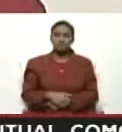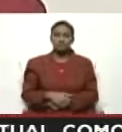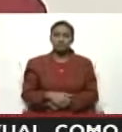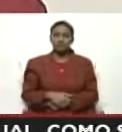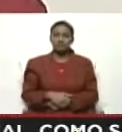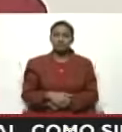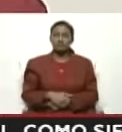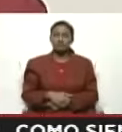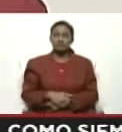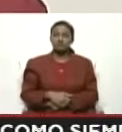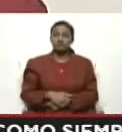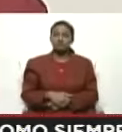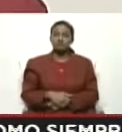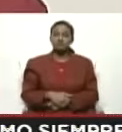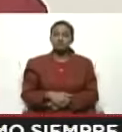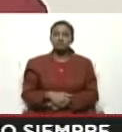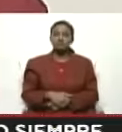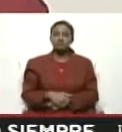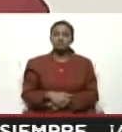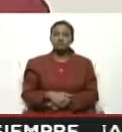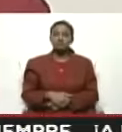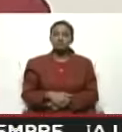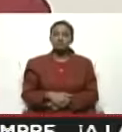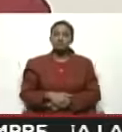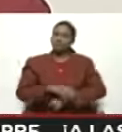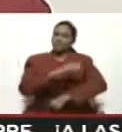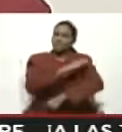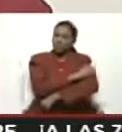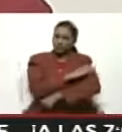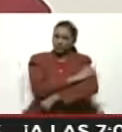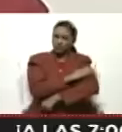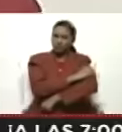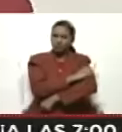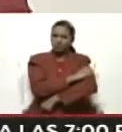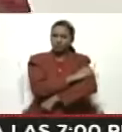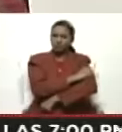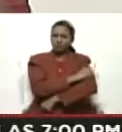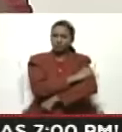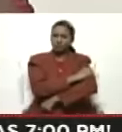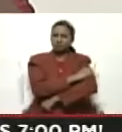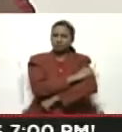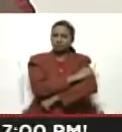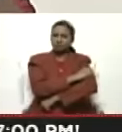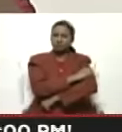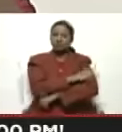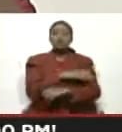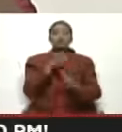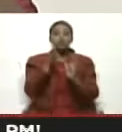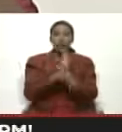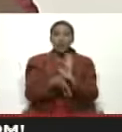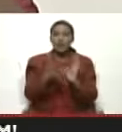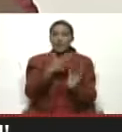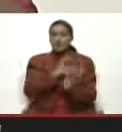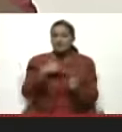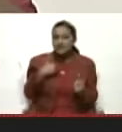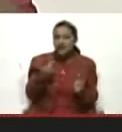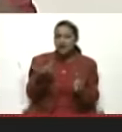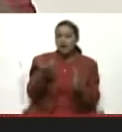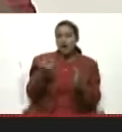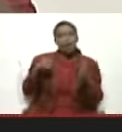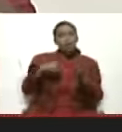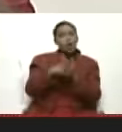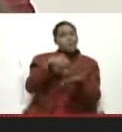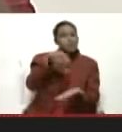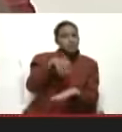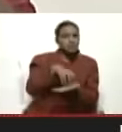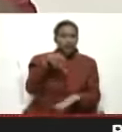reaccionaria. La oposición que ha apostado a los golpes de Estado, la oposición que ha